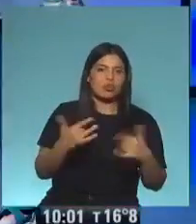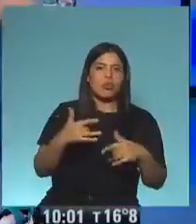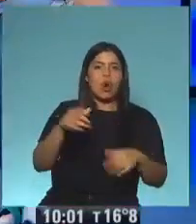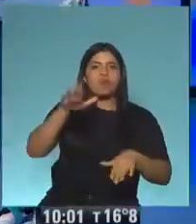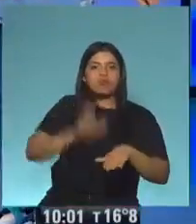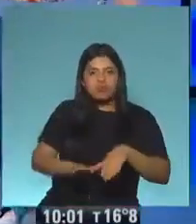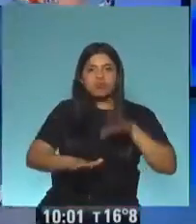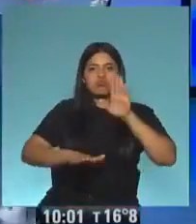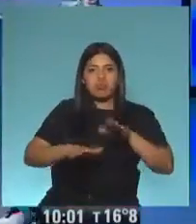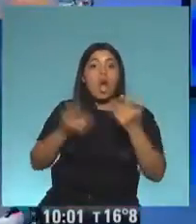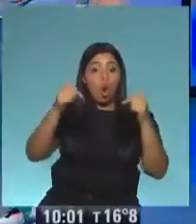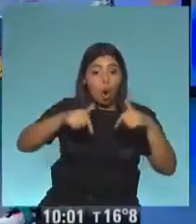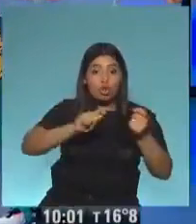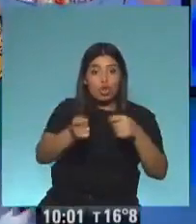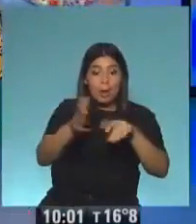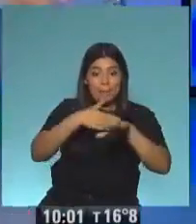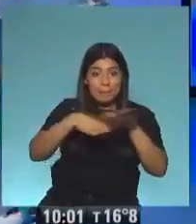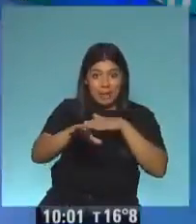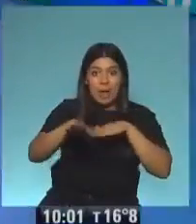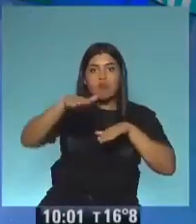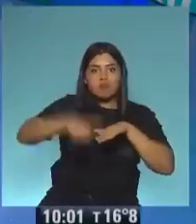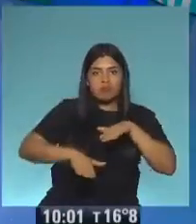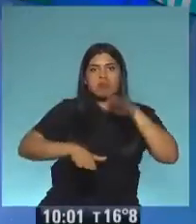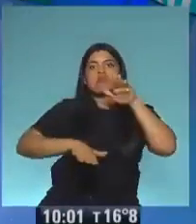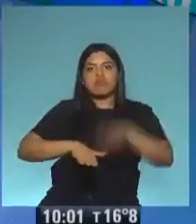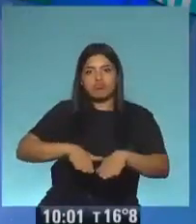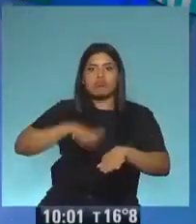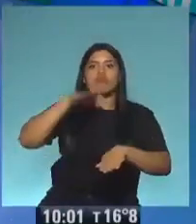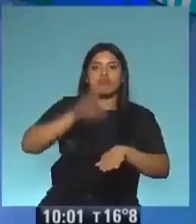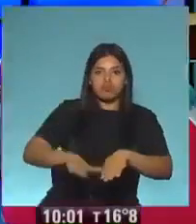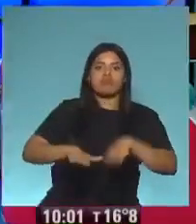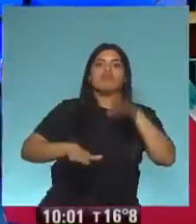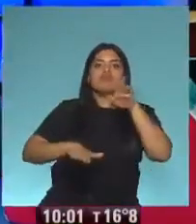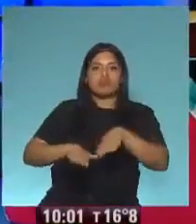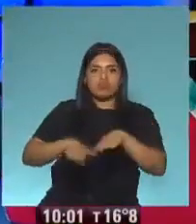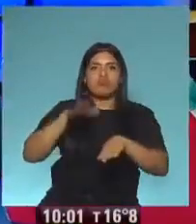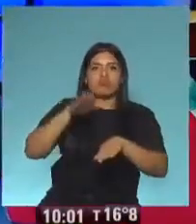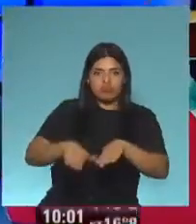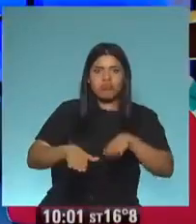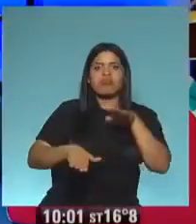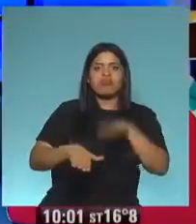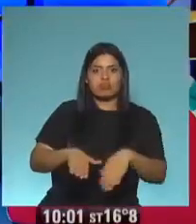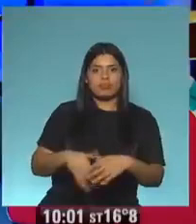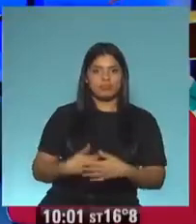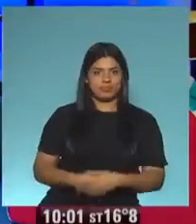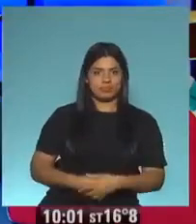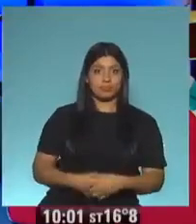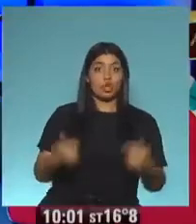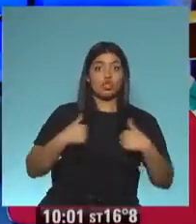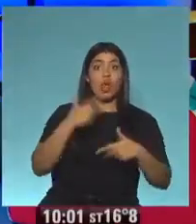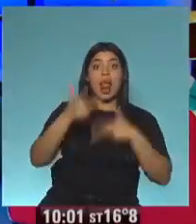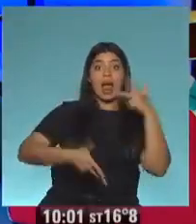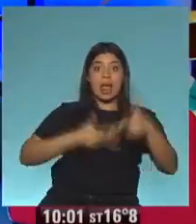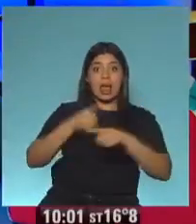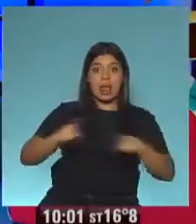bien? Caminadores. Además está bueno para alejar a las serpientes los palos siempre. Muy bien. Así que se agarran un buen palo. Yo les voy a cantar algo y ustedes me